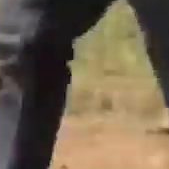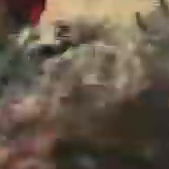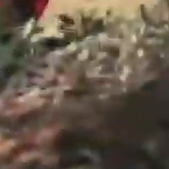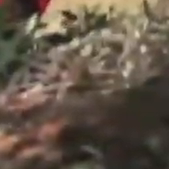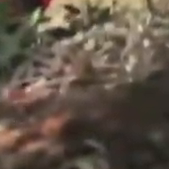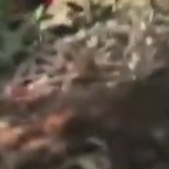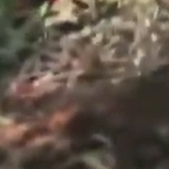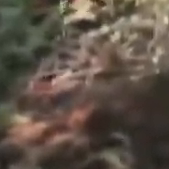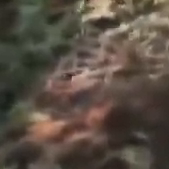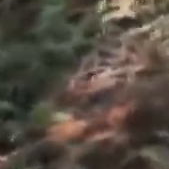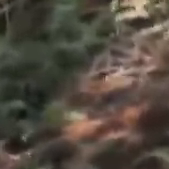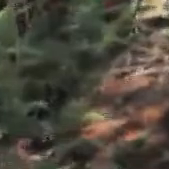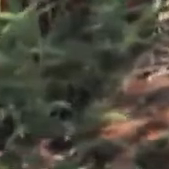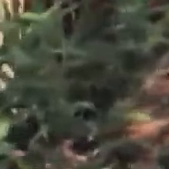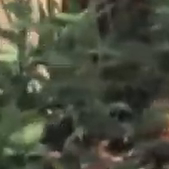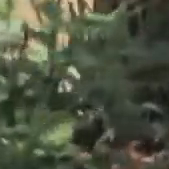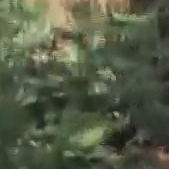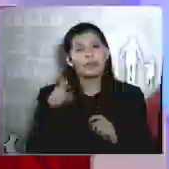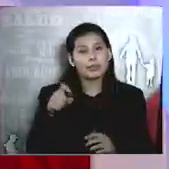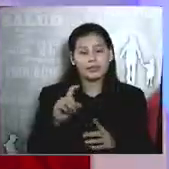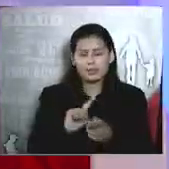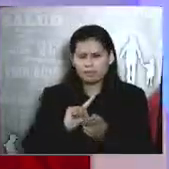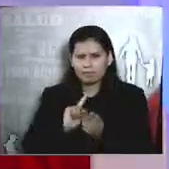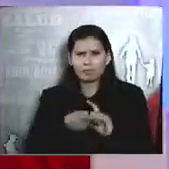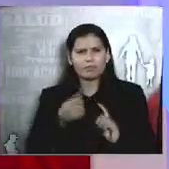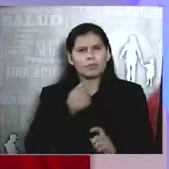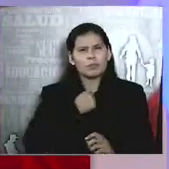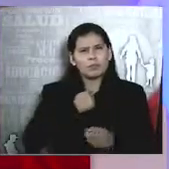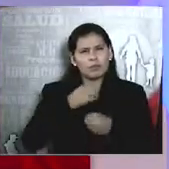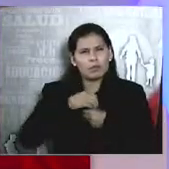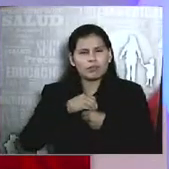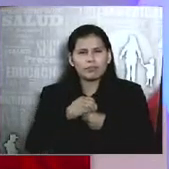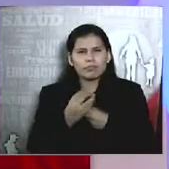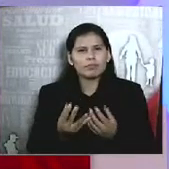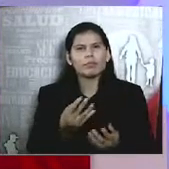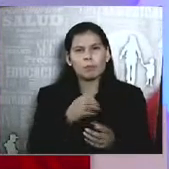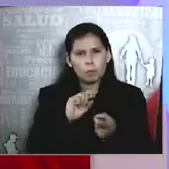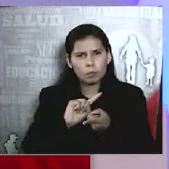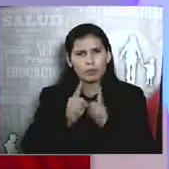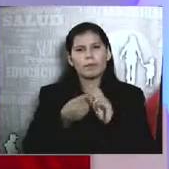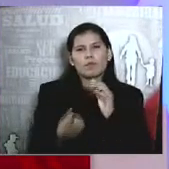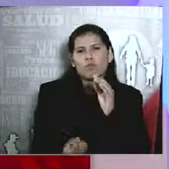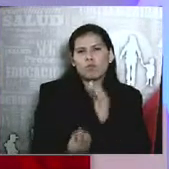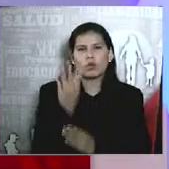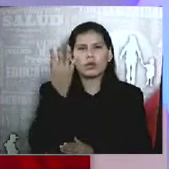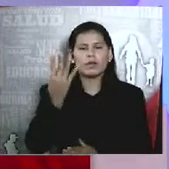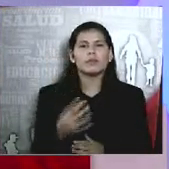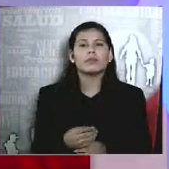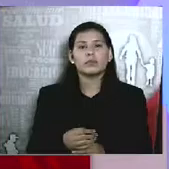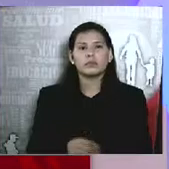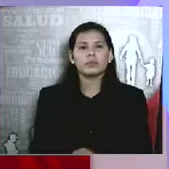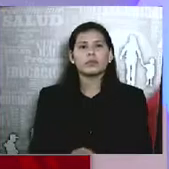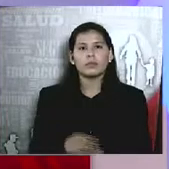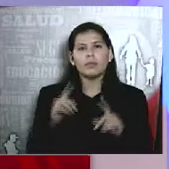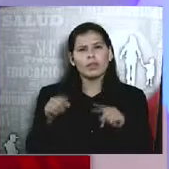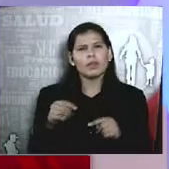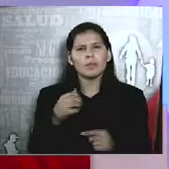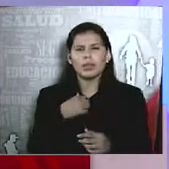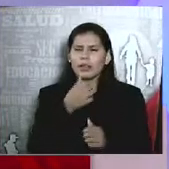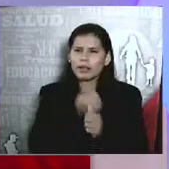Sin duda tendremos que transformarnos, sin duda tendremos que generar innovaciones, sin duda lo que hemos